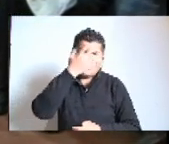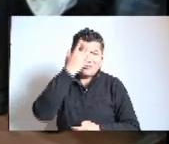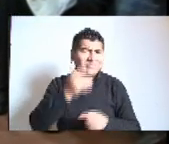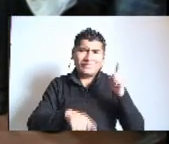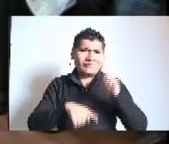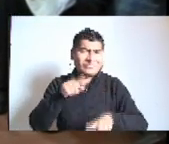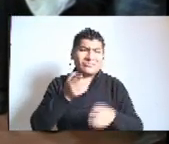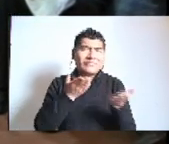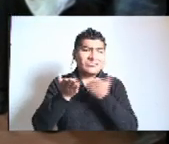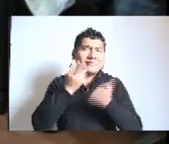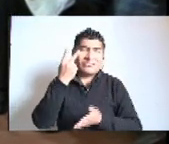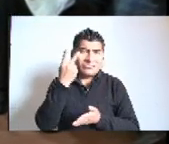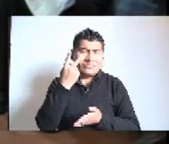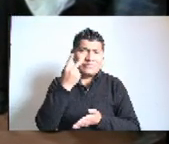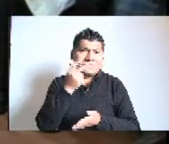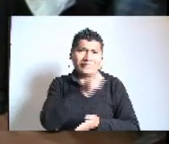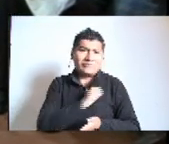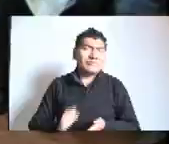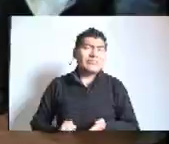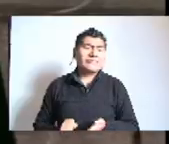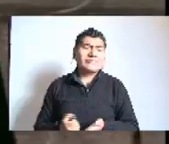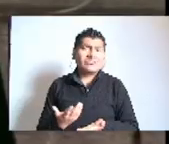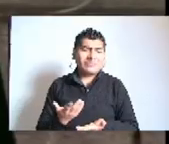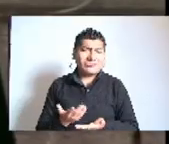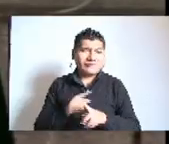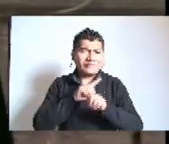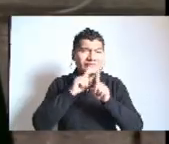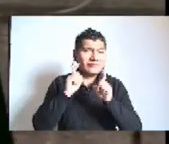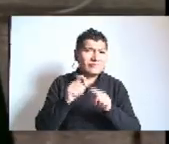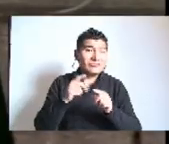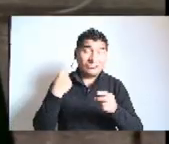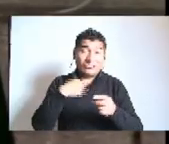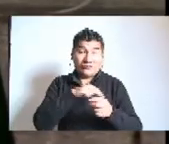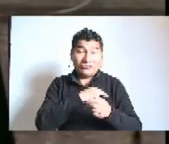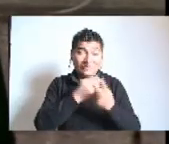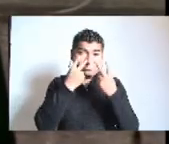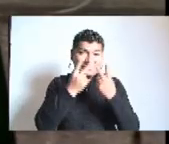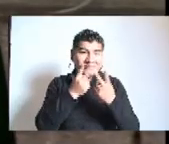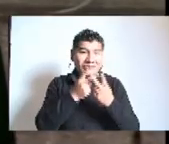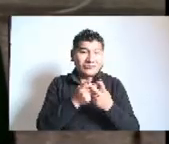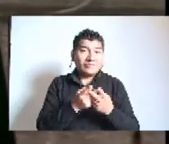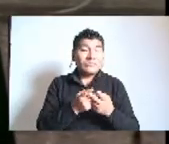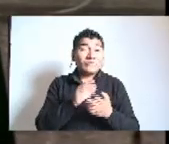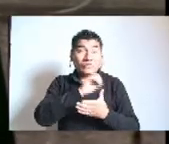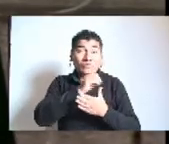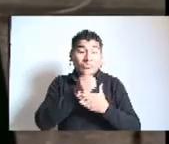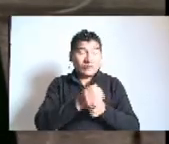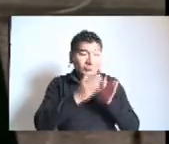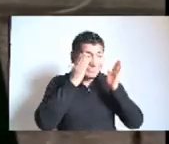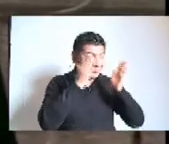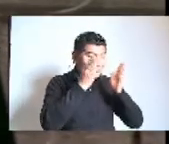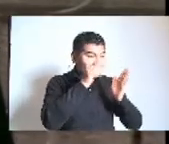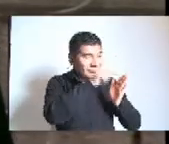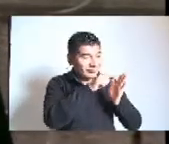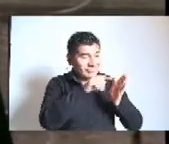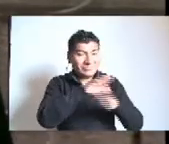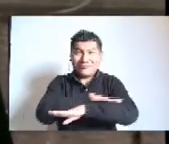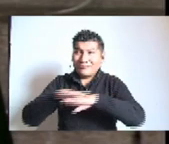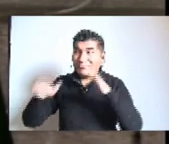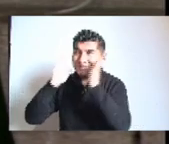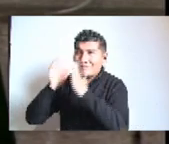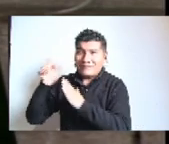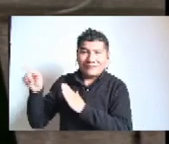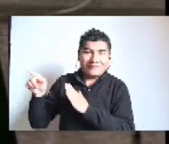puede servir a dos señores? Lo hemos escuchado. O atenderá a uno y desatenderá al